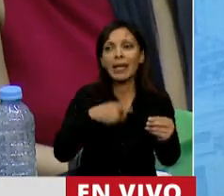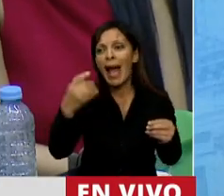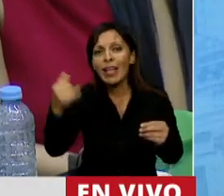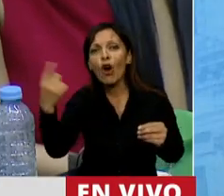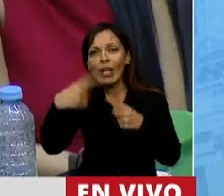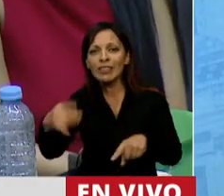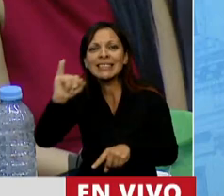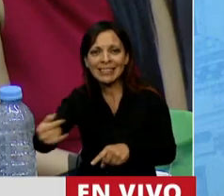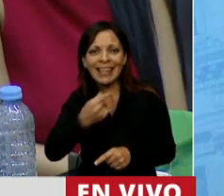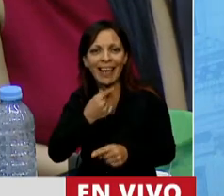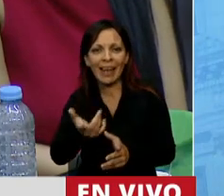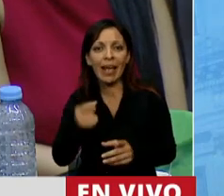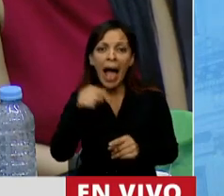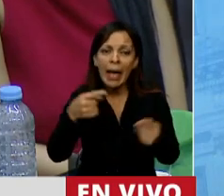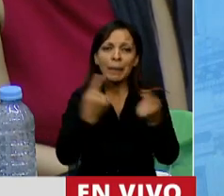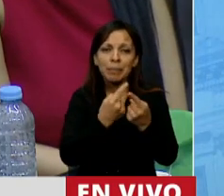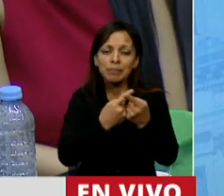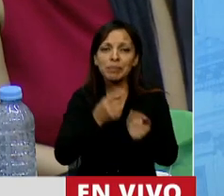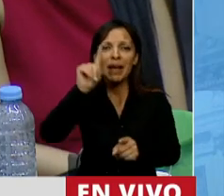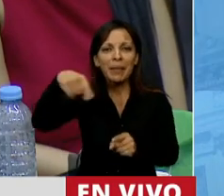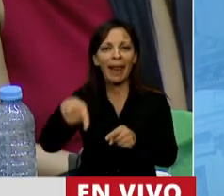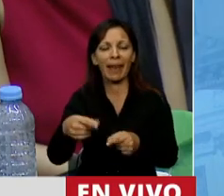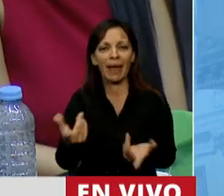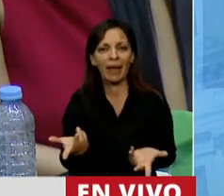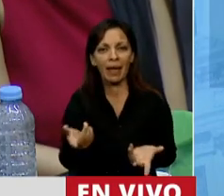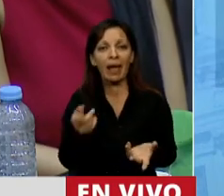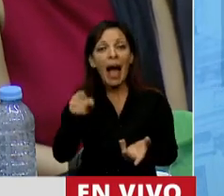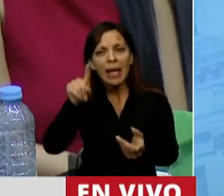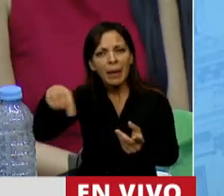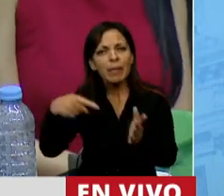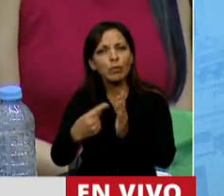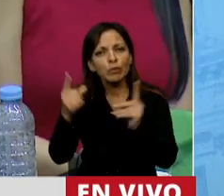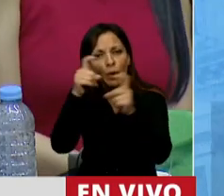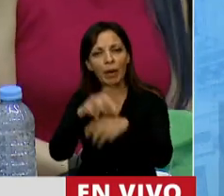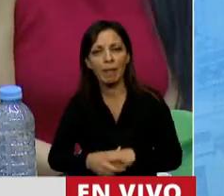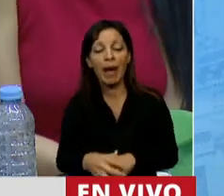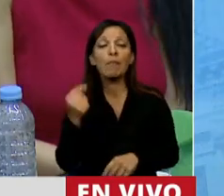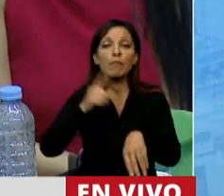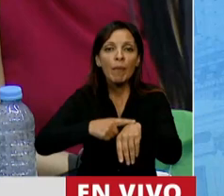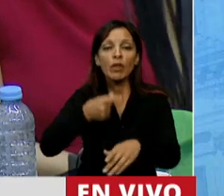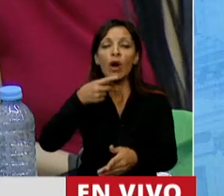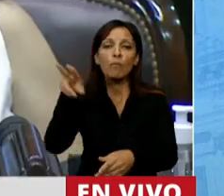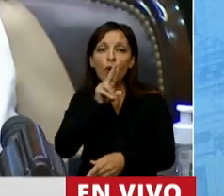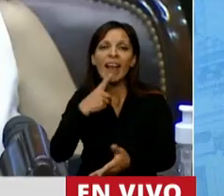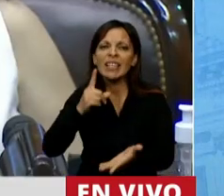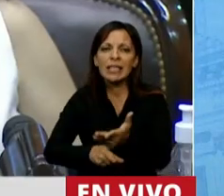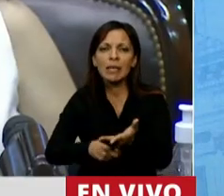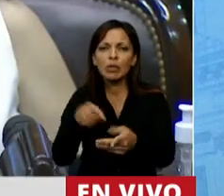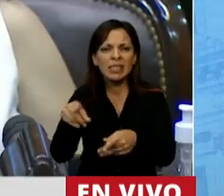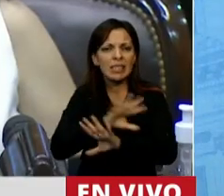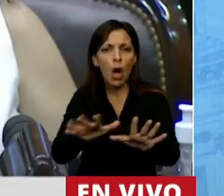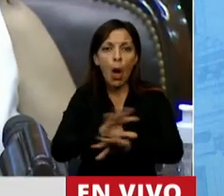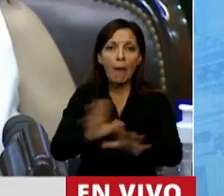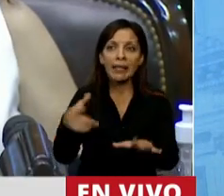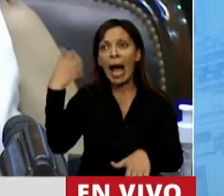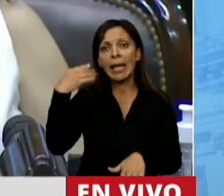el verdadero conflicto está con esas otras cosas que desea. Porque cuando las mujeres decidimos que nos vamos a correr de ese lugar que nos tenían